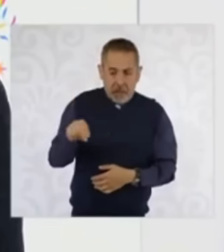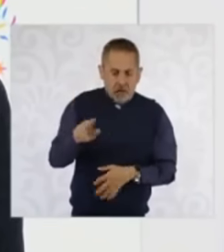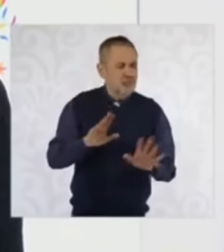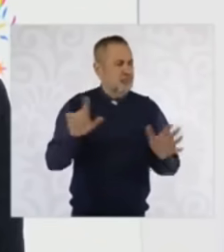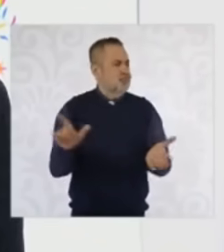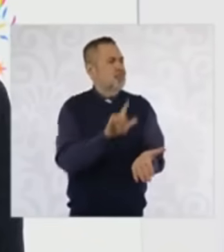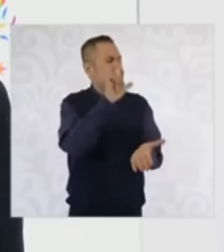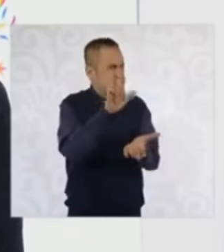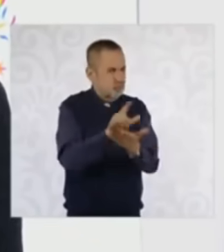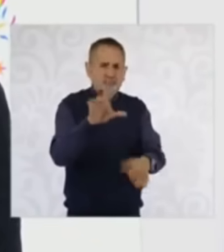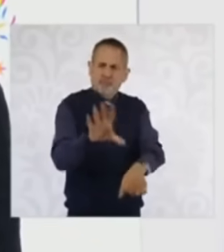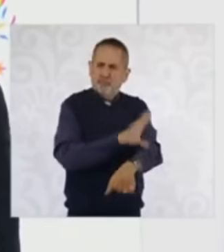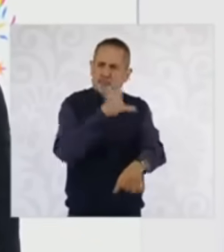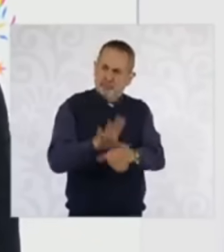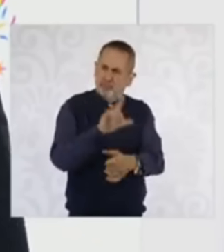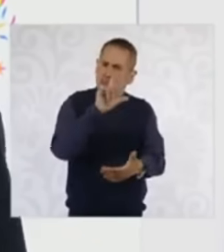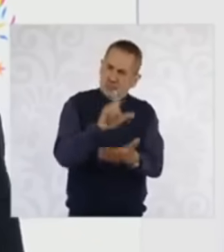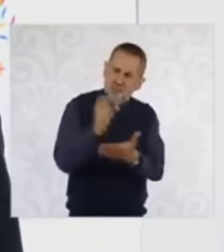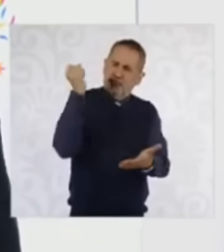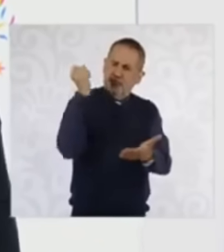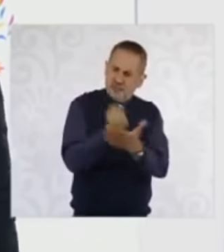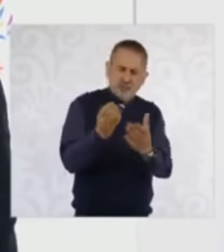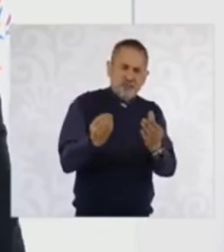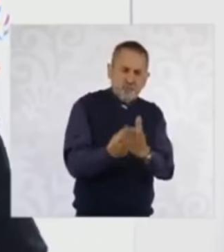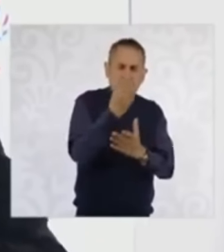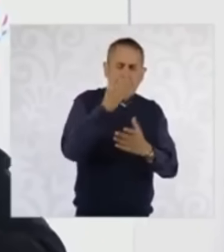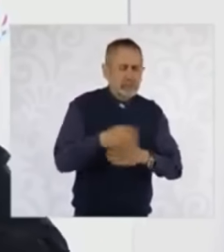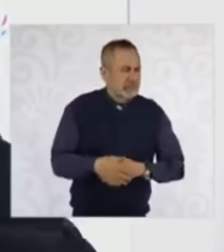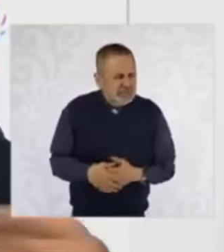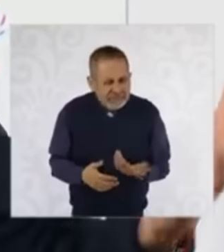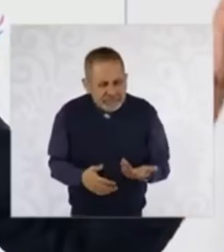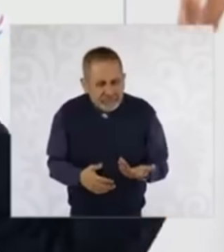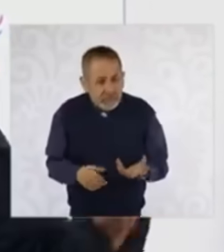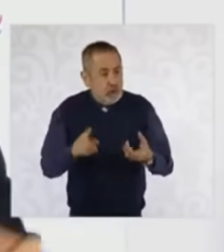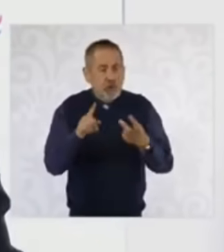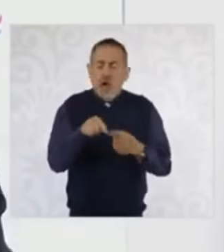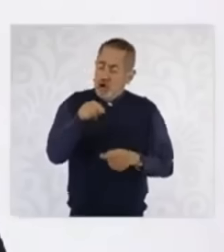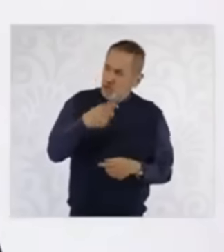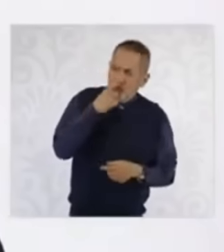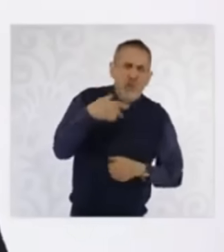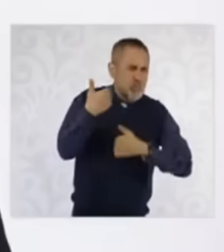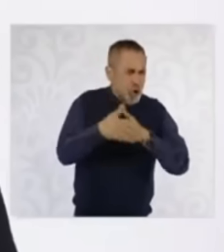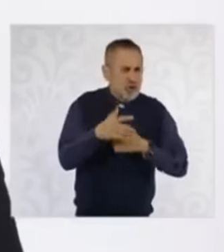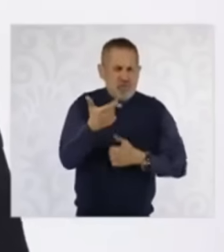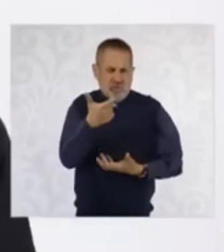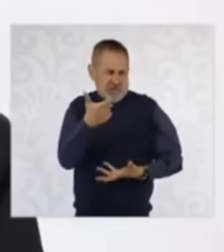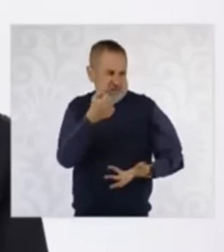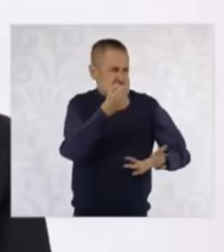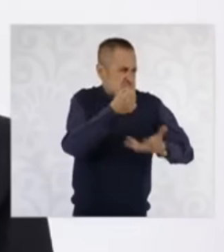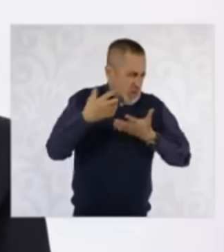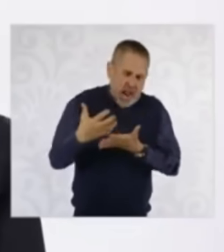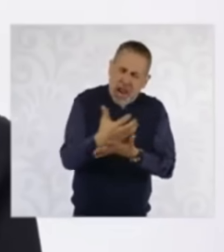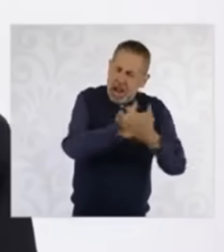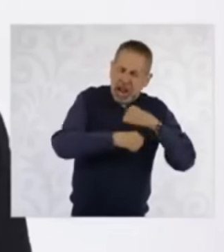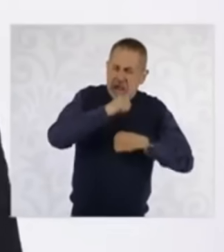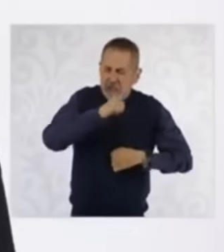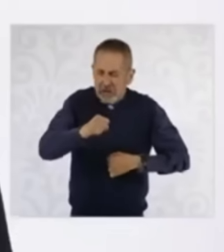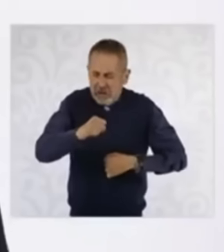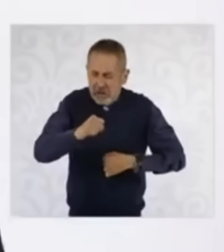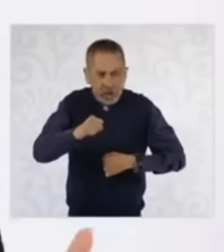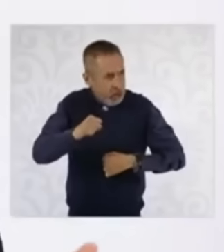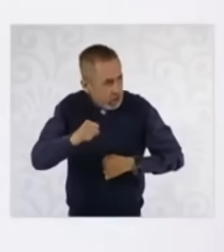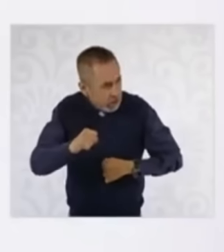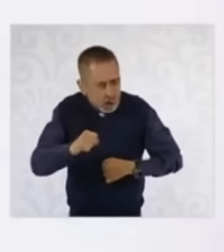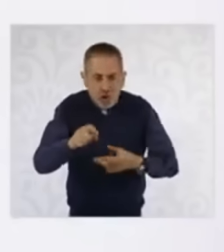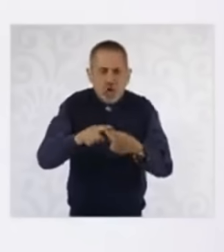suavecito. Empecemos hablando de la famosa unidad de medida y actualización, mejor conocida como la UMA. ¿Qué es eso? ¿Se preguntarán